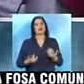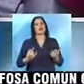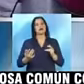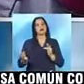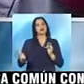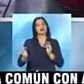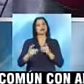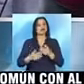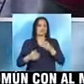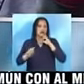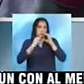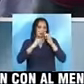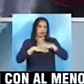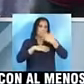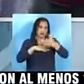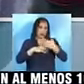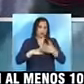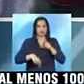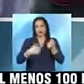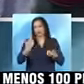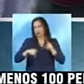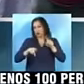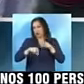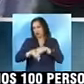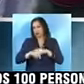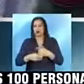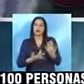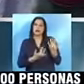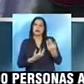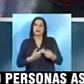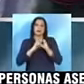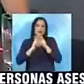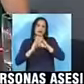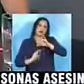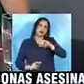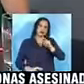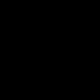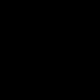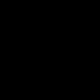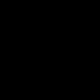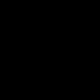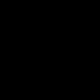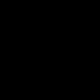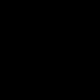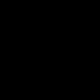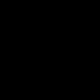en vivo contigo en cualquier momento, entonces esperando ya el resultado del Jurado Nacional de Elecciones. Gracias.